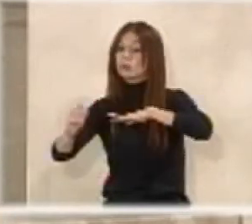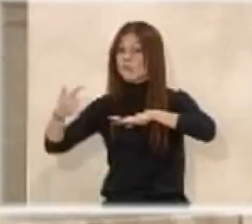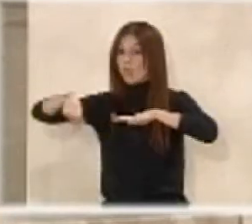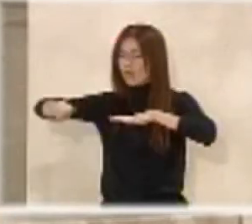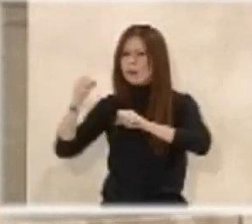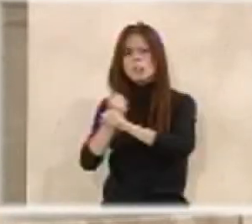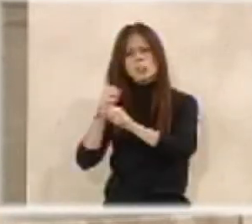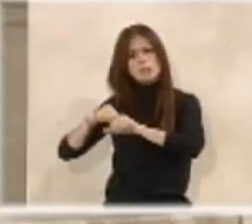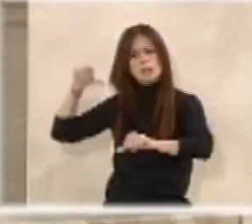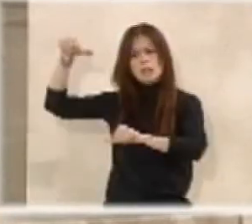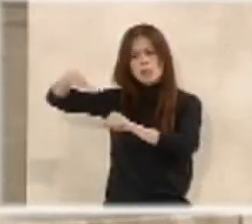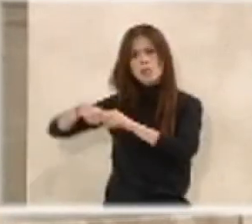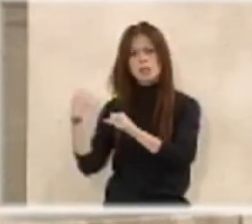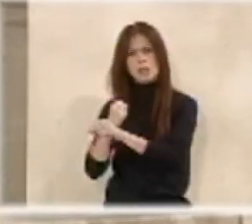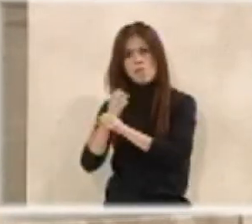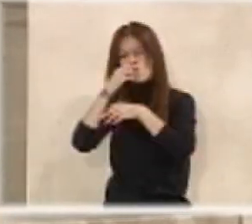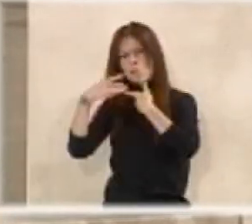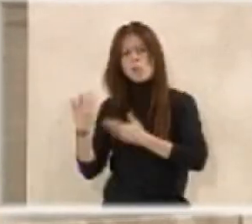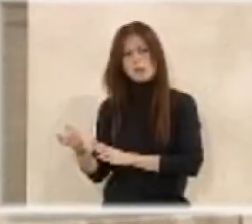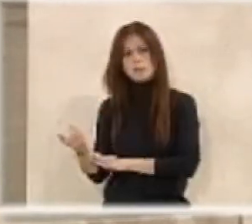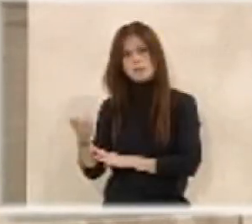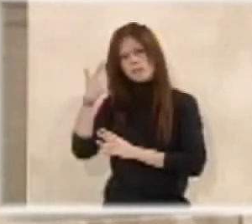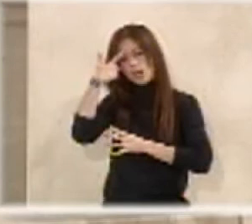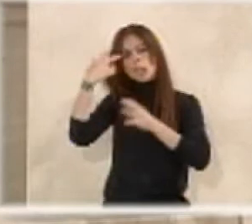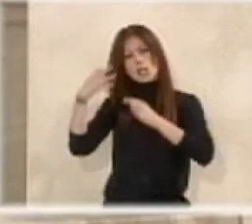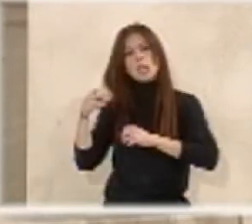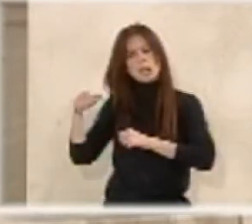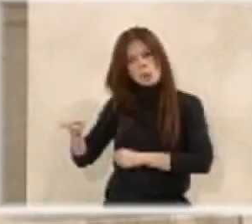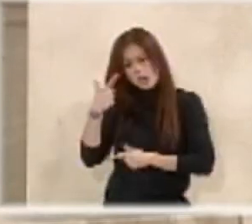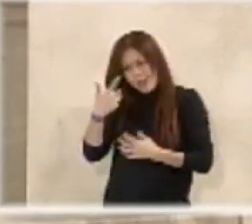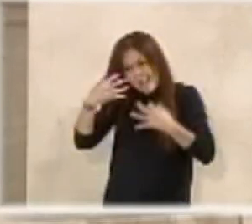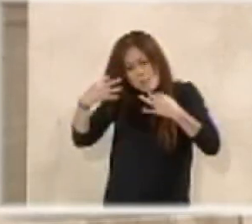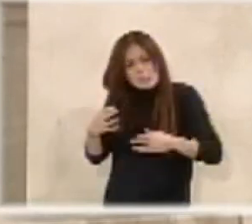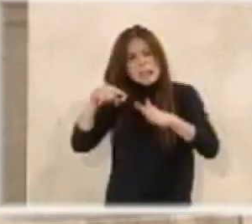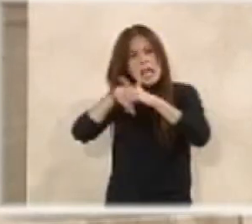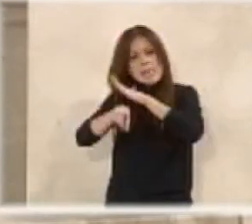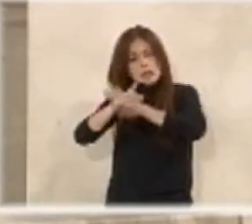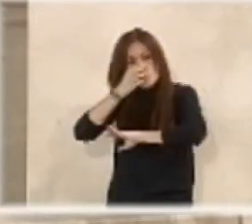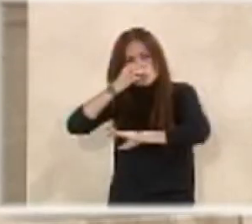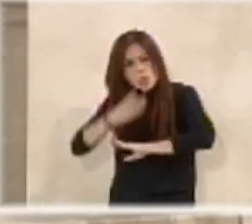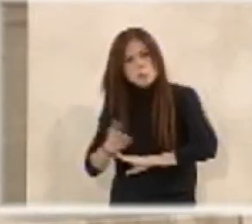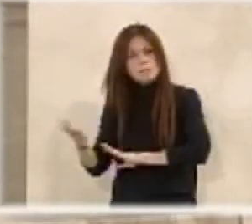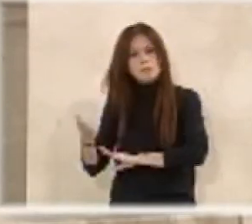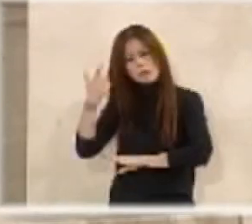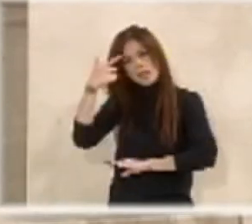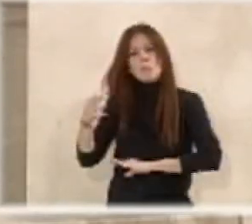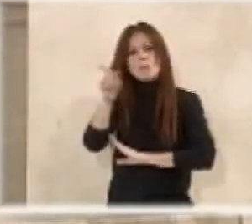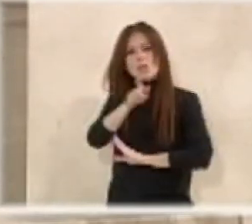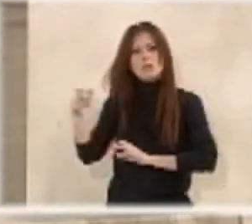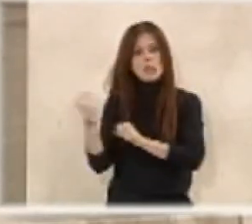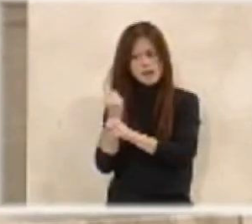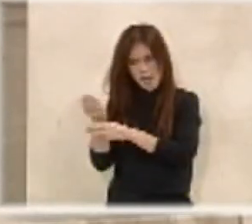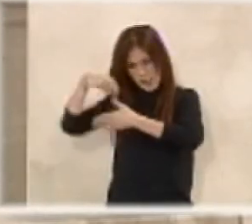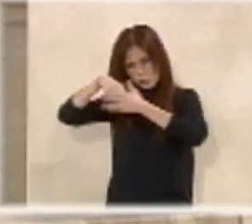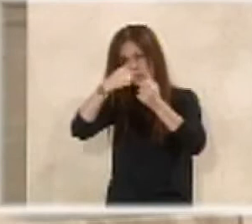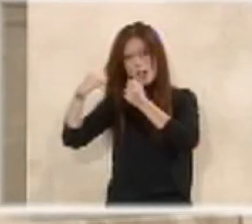un gran trabajo hasta el día de hoy, creemos que se ha hecho una verdadera gestión, creemos que los trabajadores que hay allí,